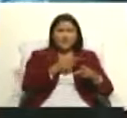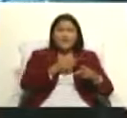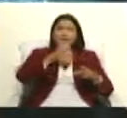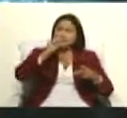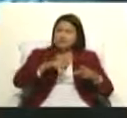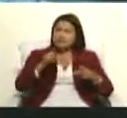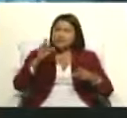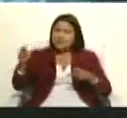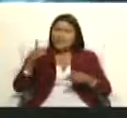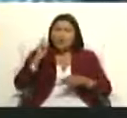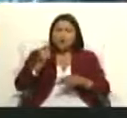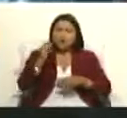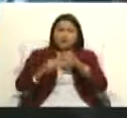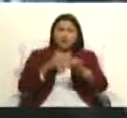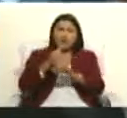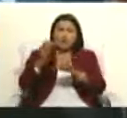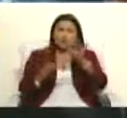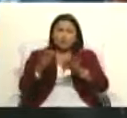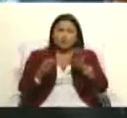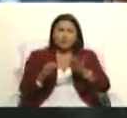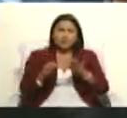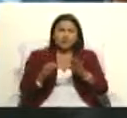a la Corte Internacional de